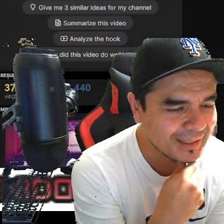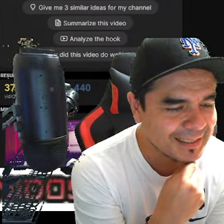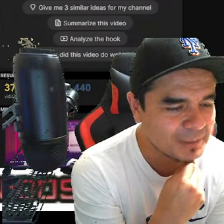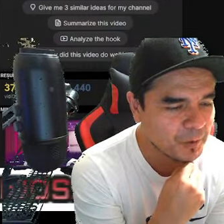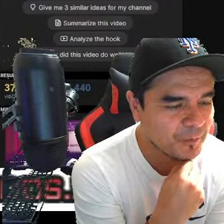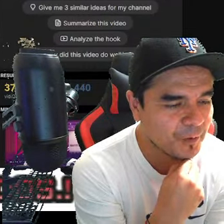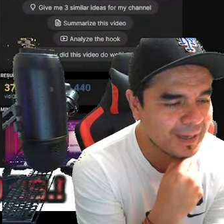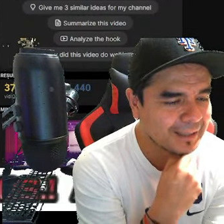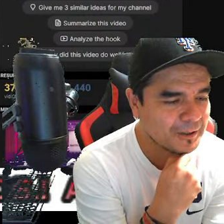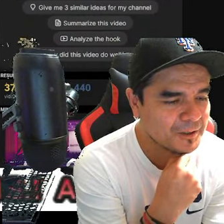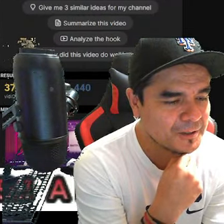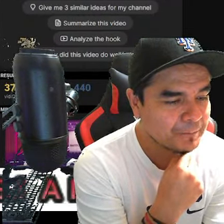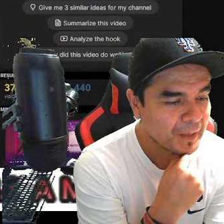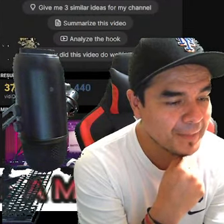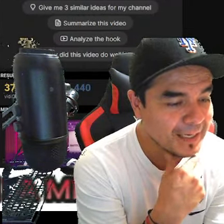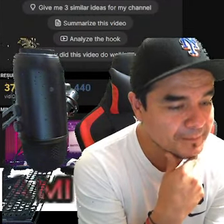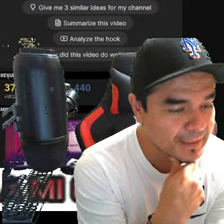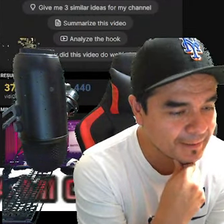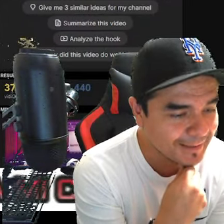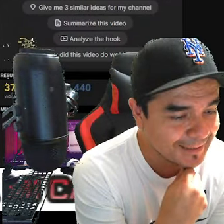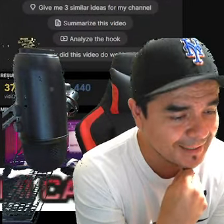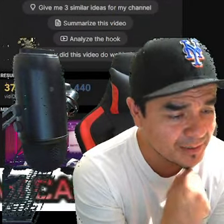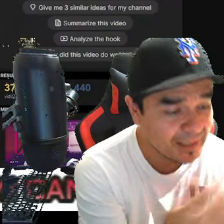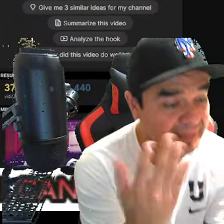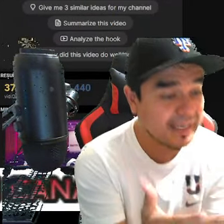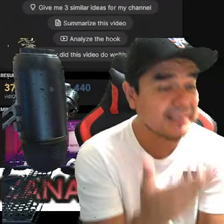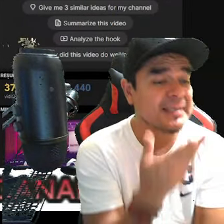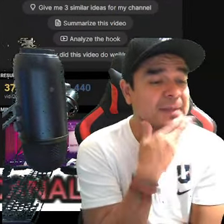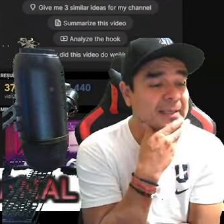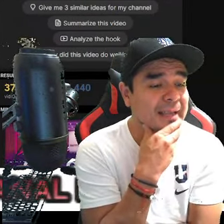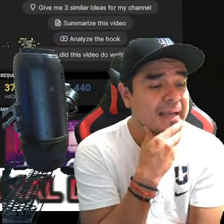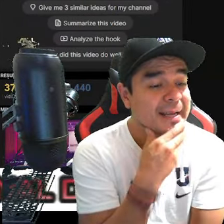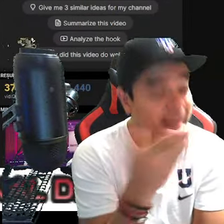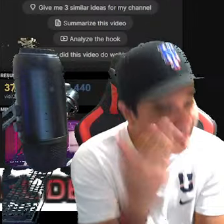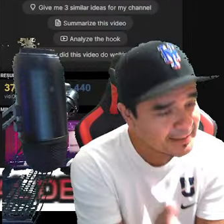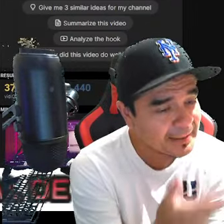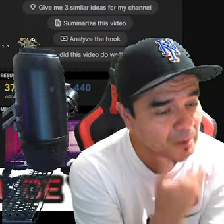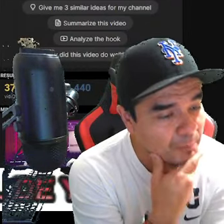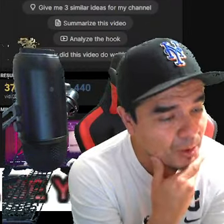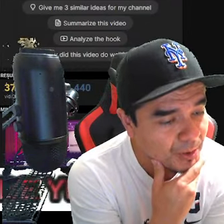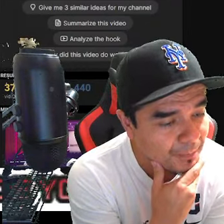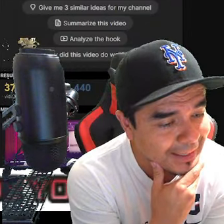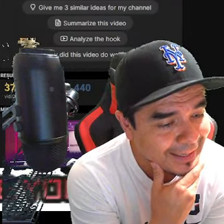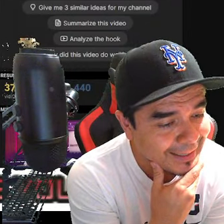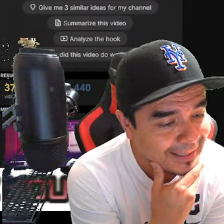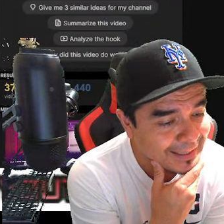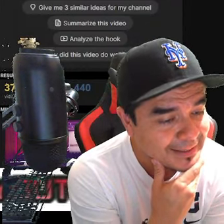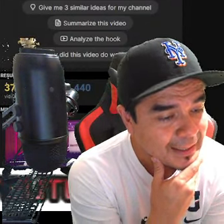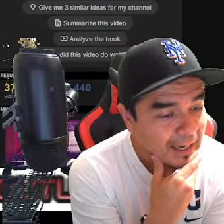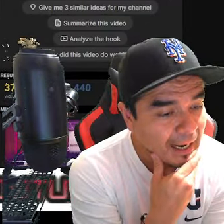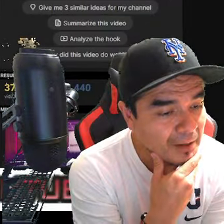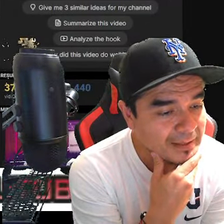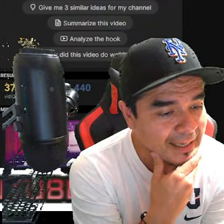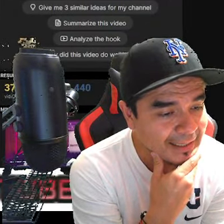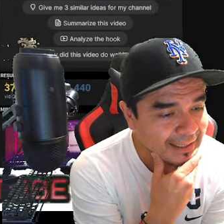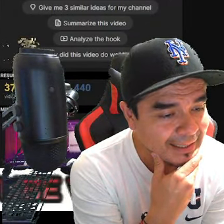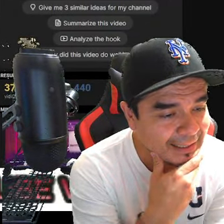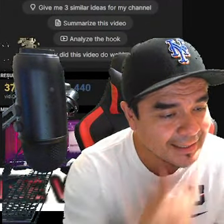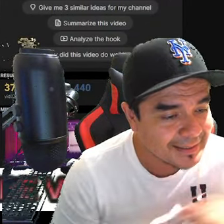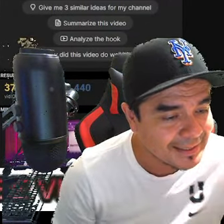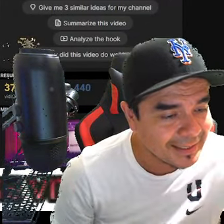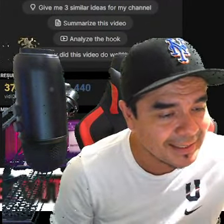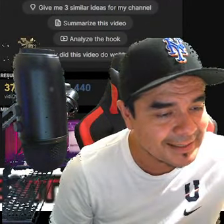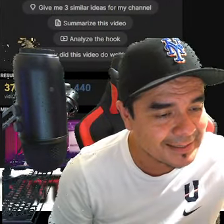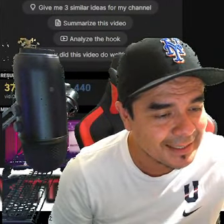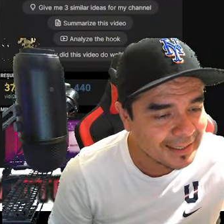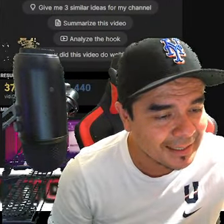Víctor, gracias por informarnos verazmente, benditas redes sociales. Gracias, Melina. Gracias a tu apoyo, María Reyes. Ah, o sea que